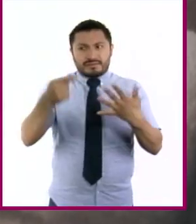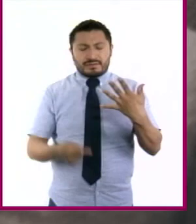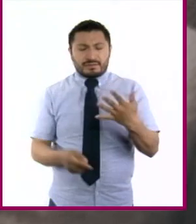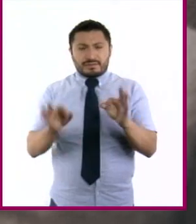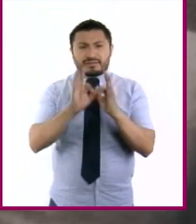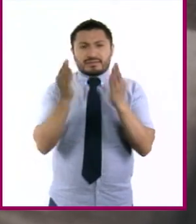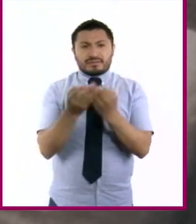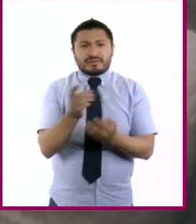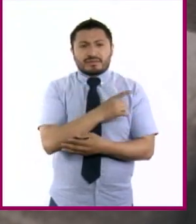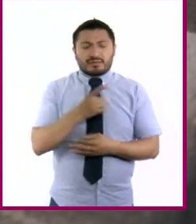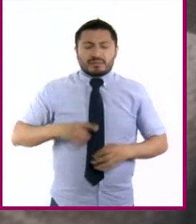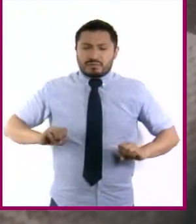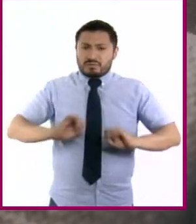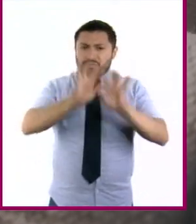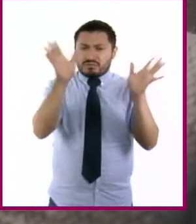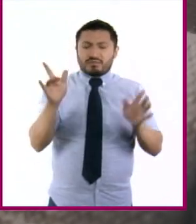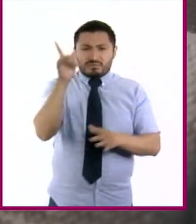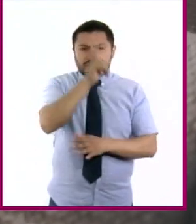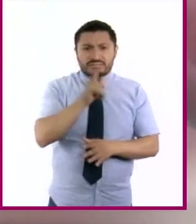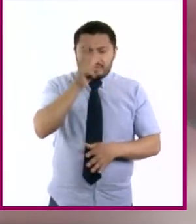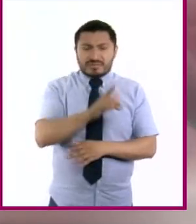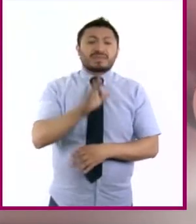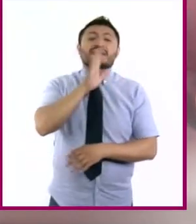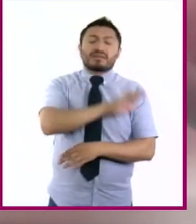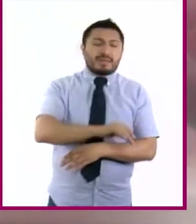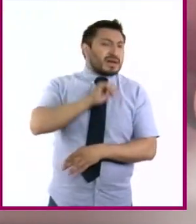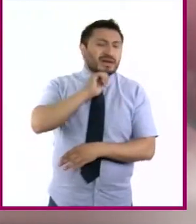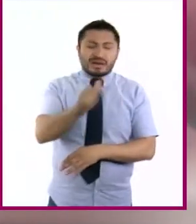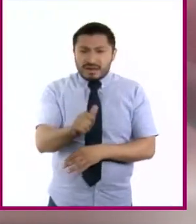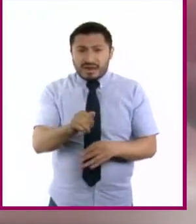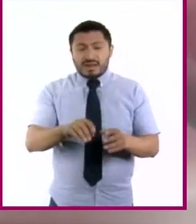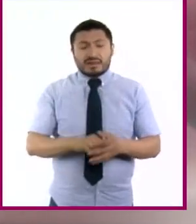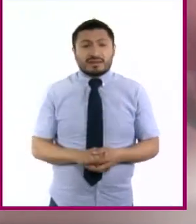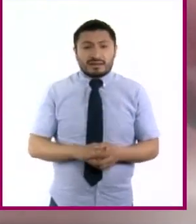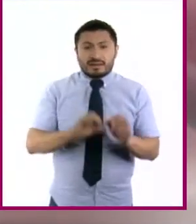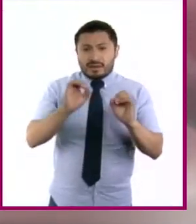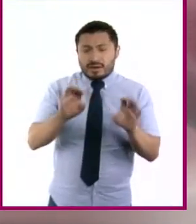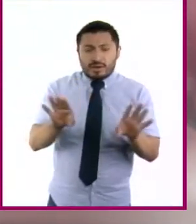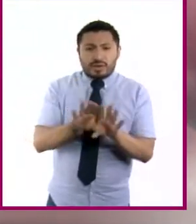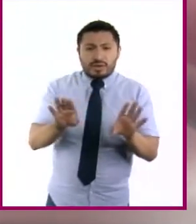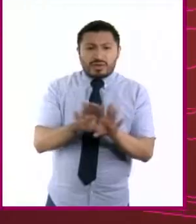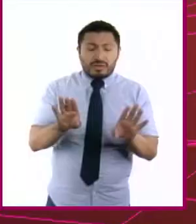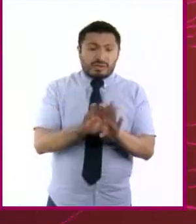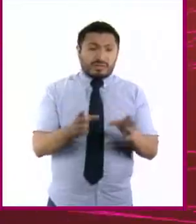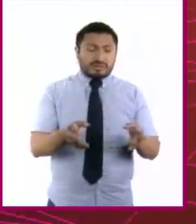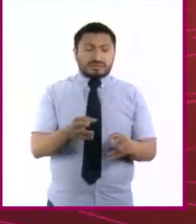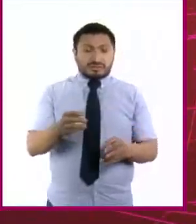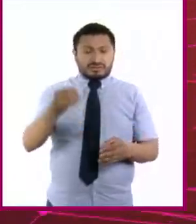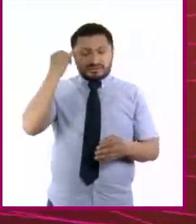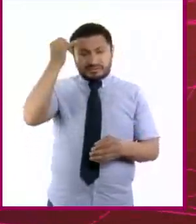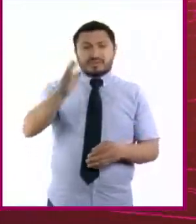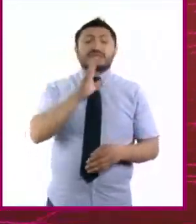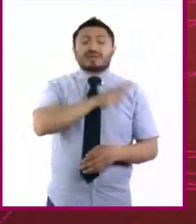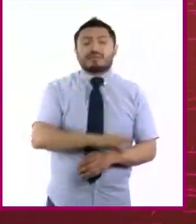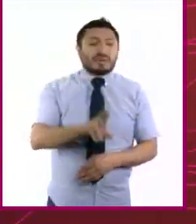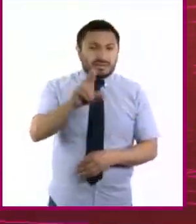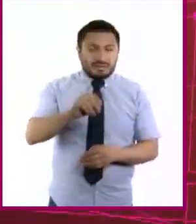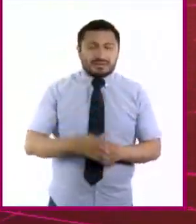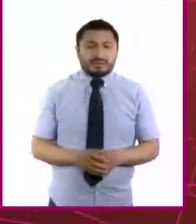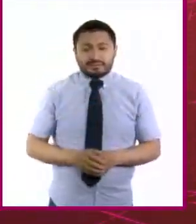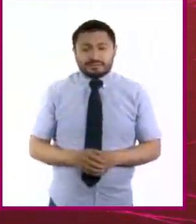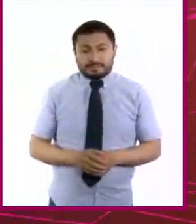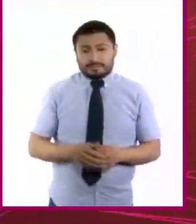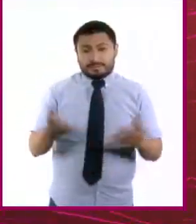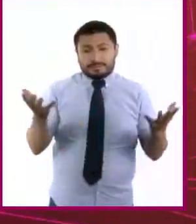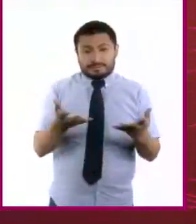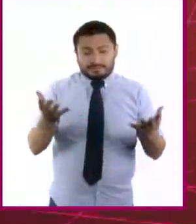súper clarita, sin lenguaje o términos que puedan confundir a los participantes o que puedan sugerir una respuesta. Si no lo hacemos de esta manera, lo único